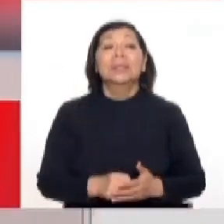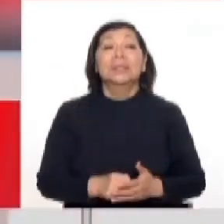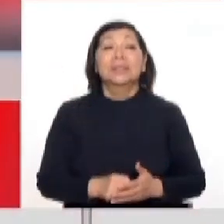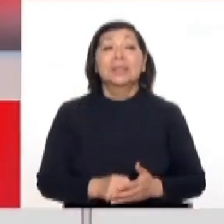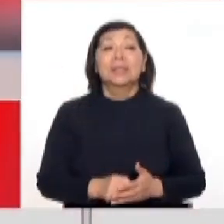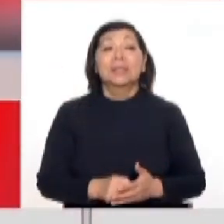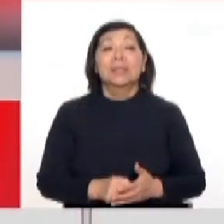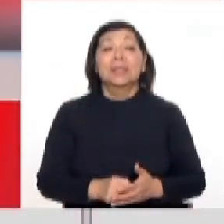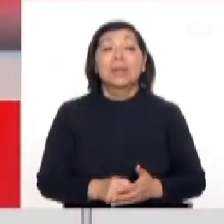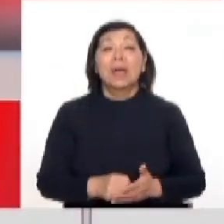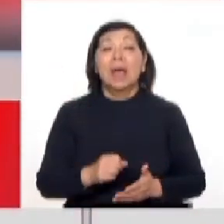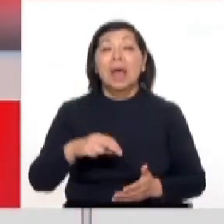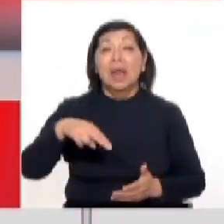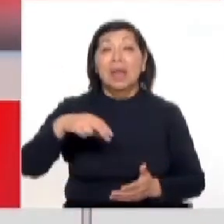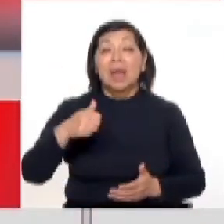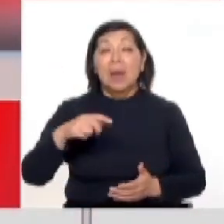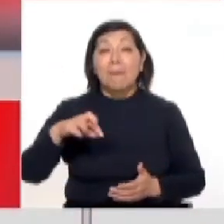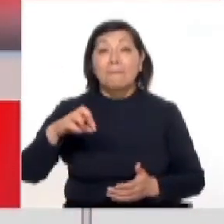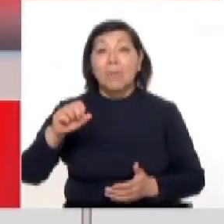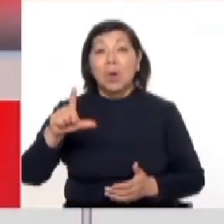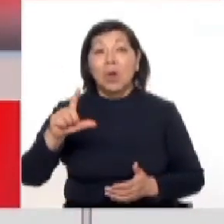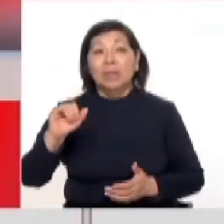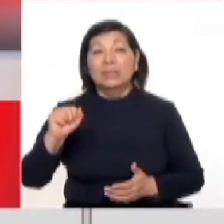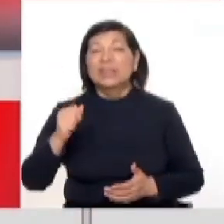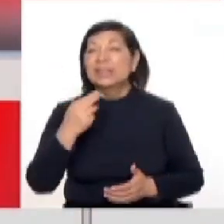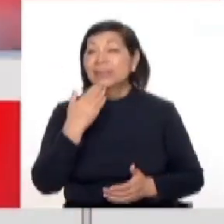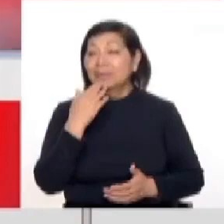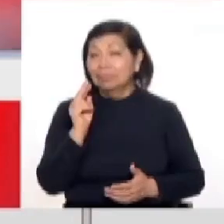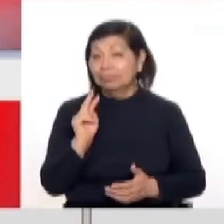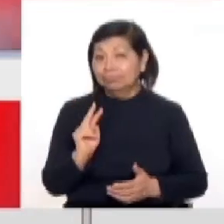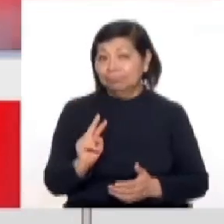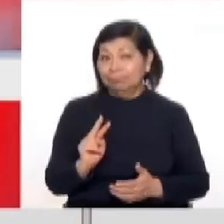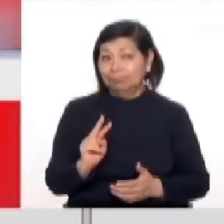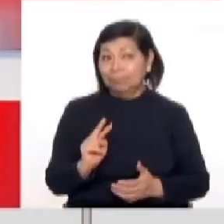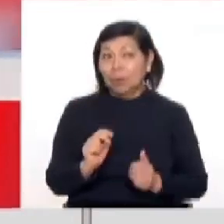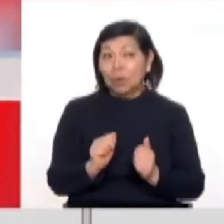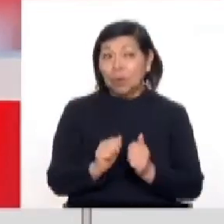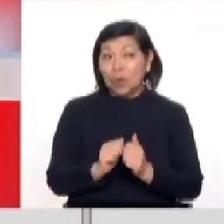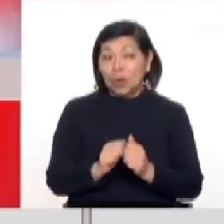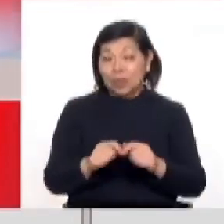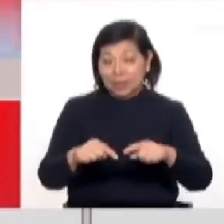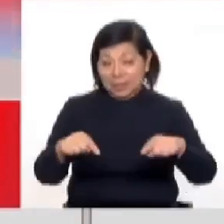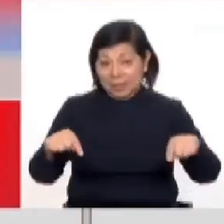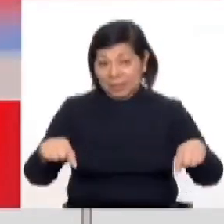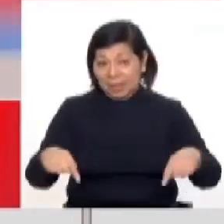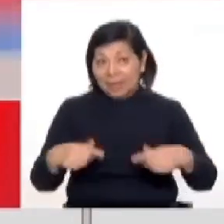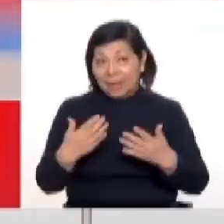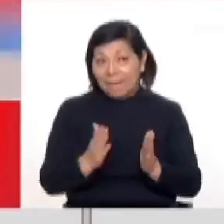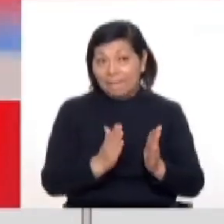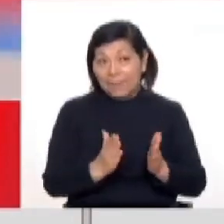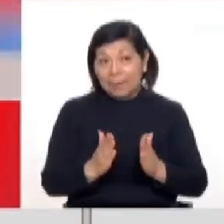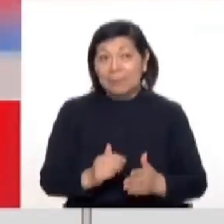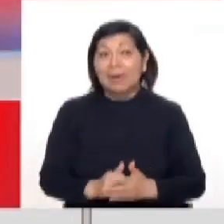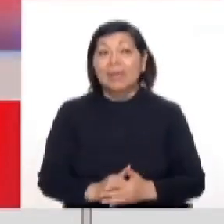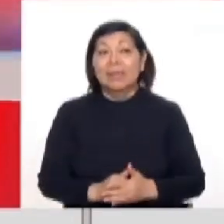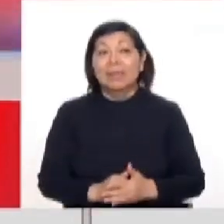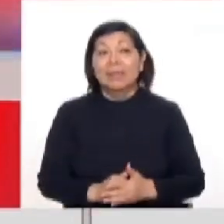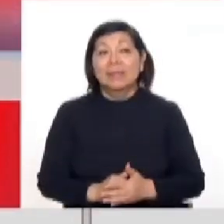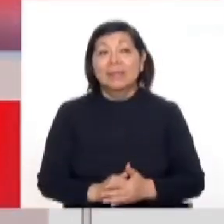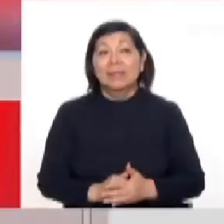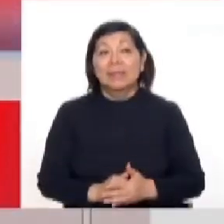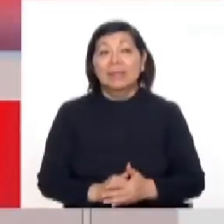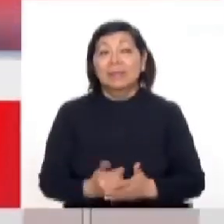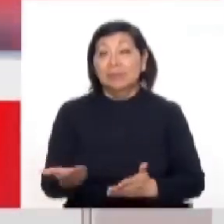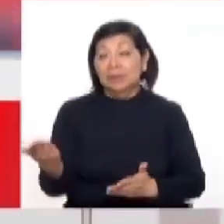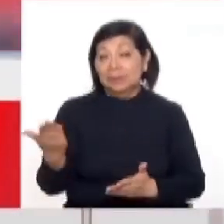ciudad de Florianópolis. Así es. Leonardo, aquí hemos visto que vienes tú con tu tablero ya preparadísimo. También